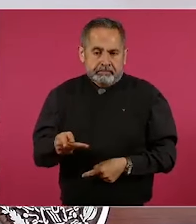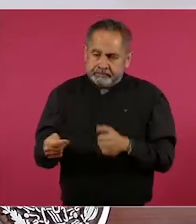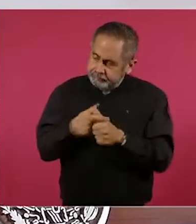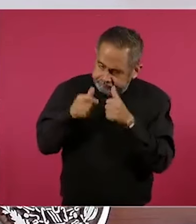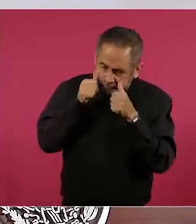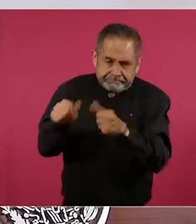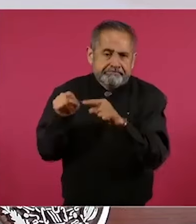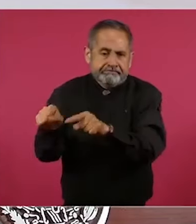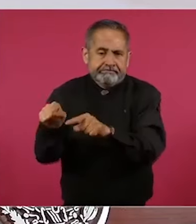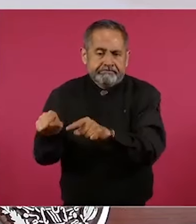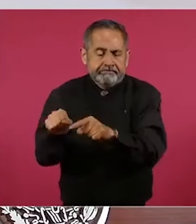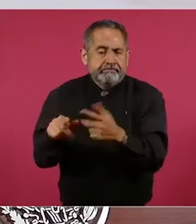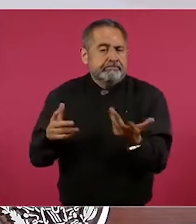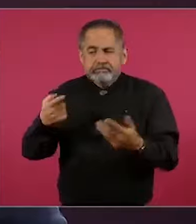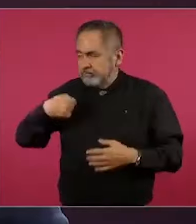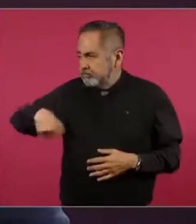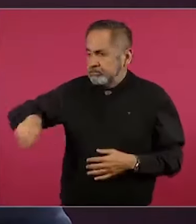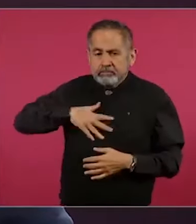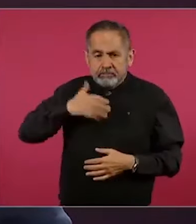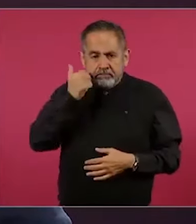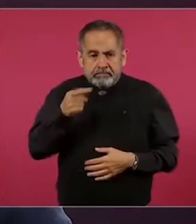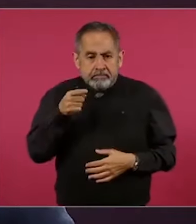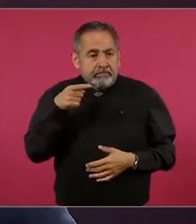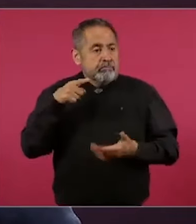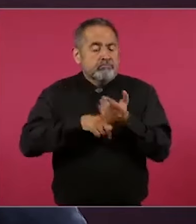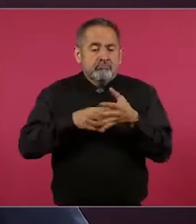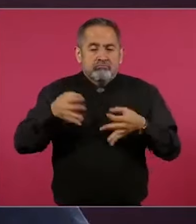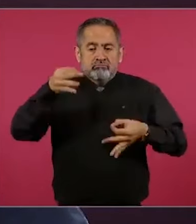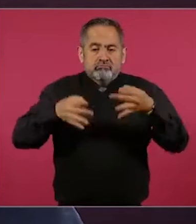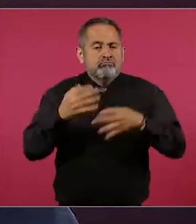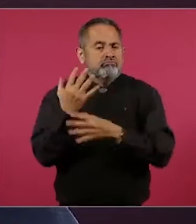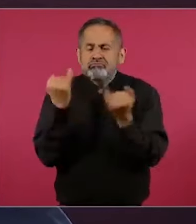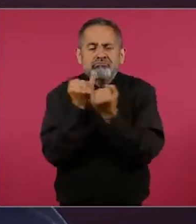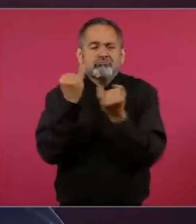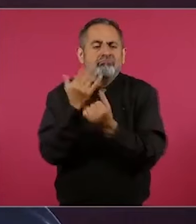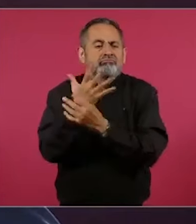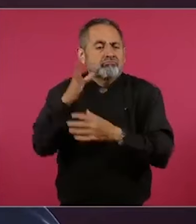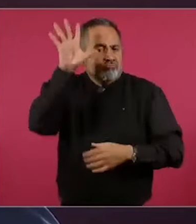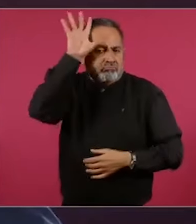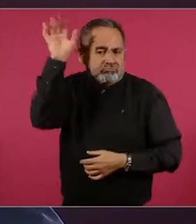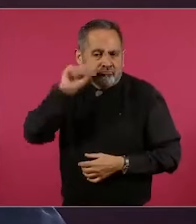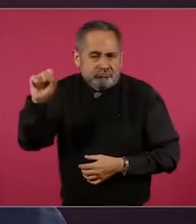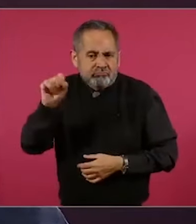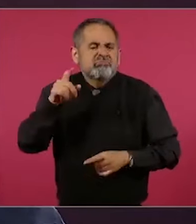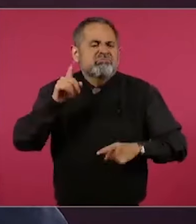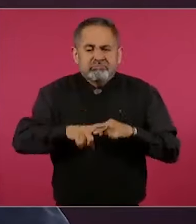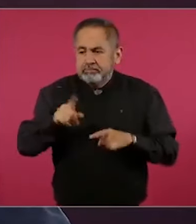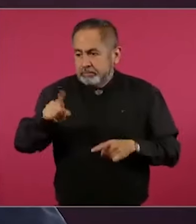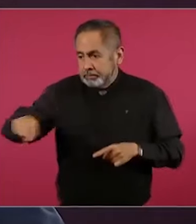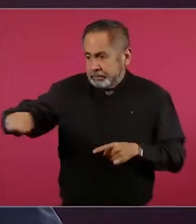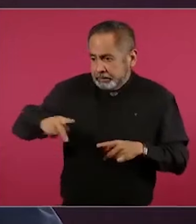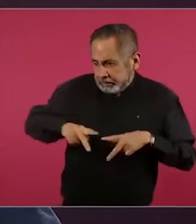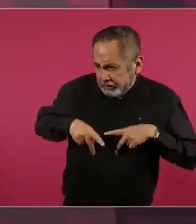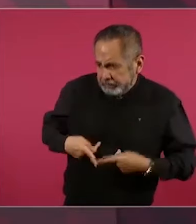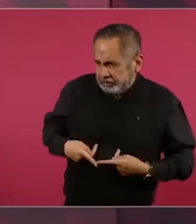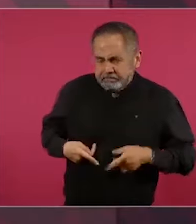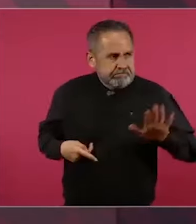Nosotros lo que queremos es que haya tribunales, como decía Morelos, que protejan al débil de los